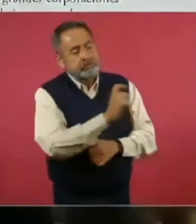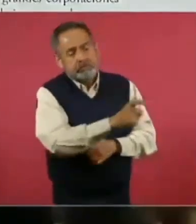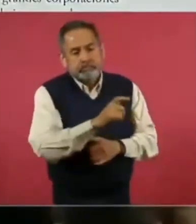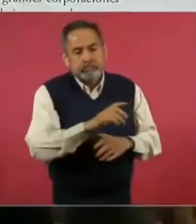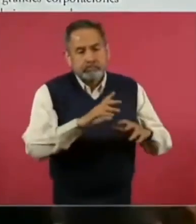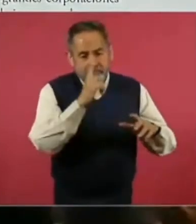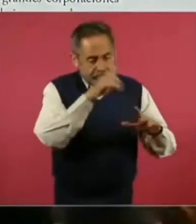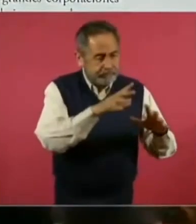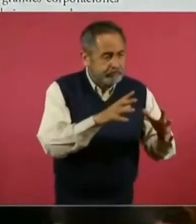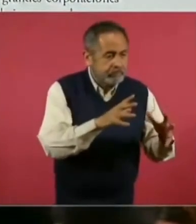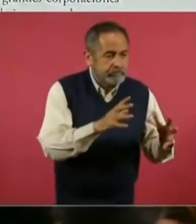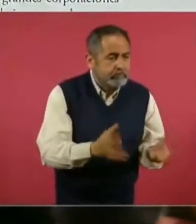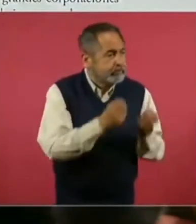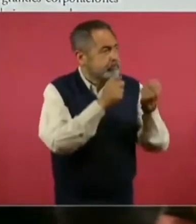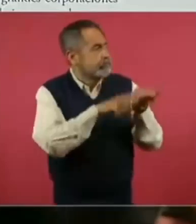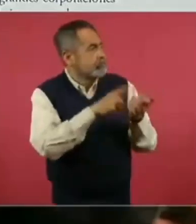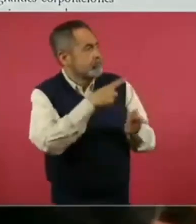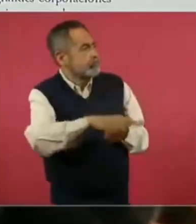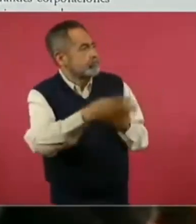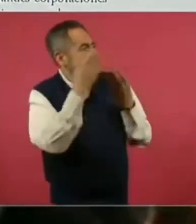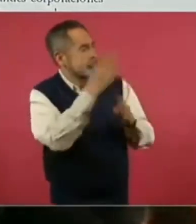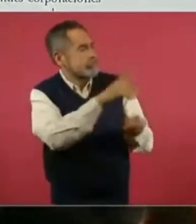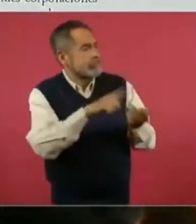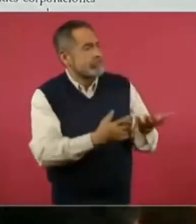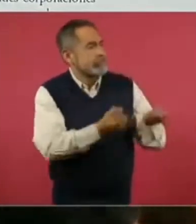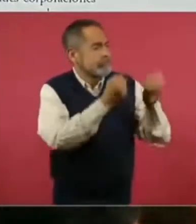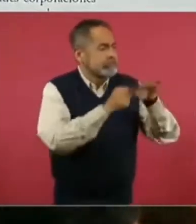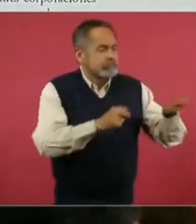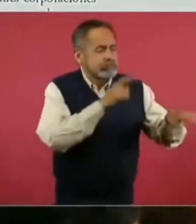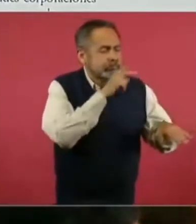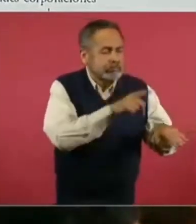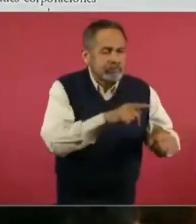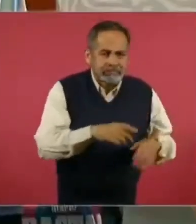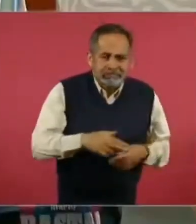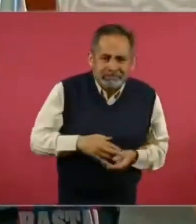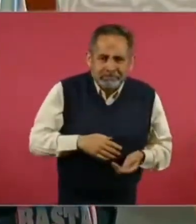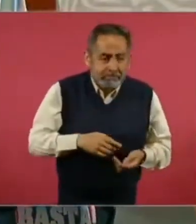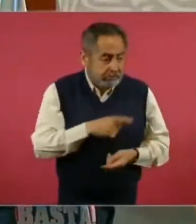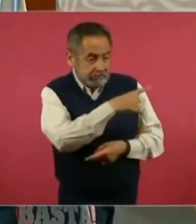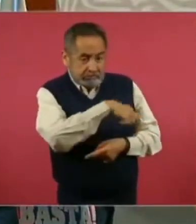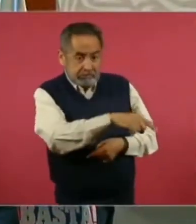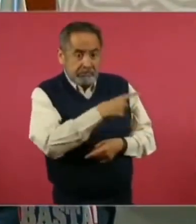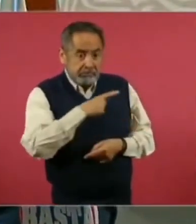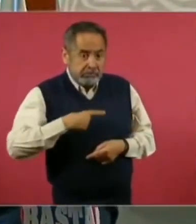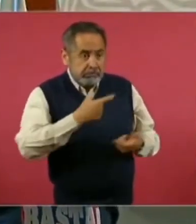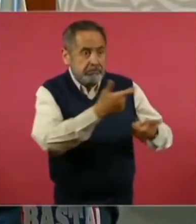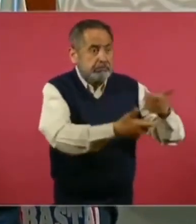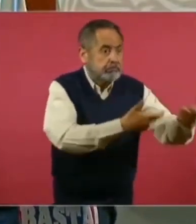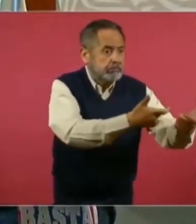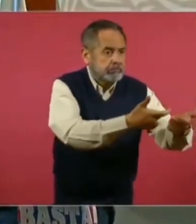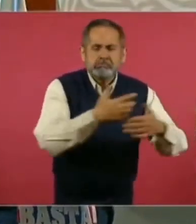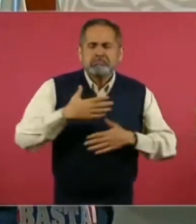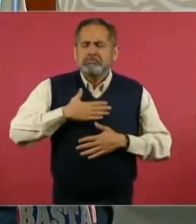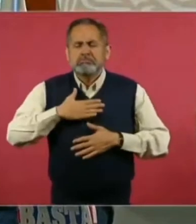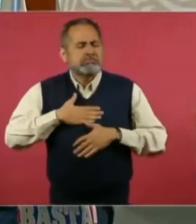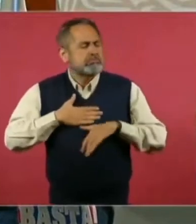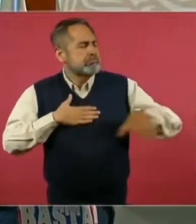para salvar a los de arriba y convertir las deudas de ellos en deuda pública.